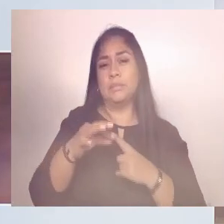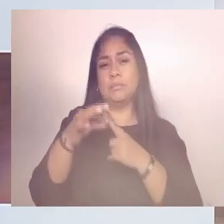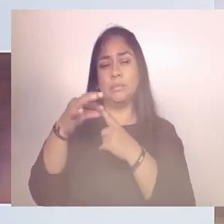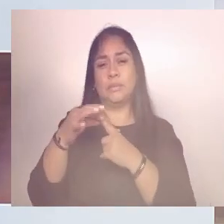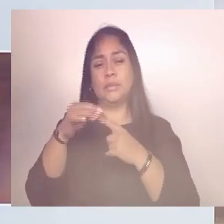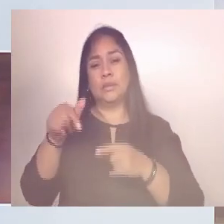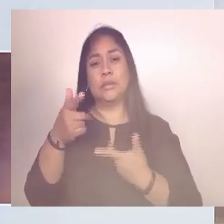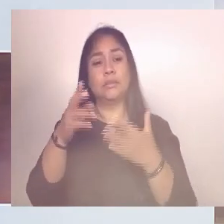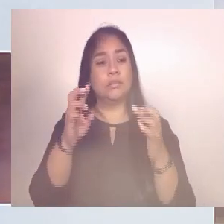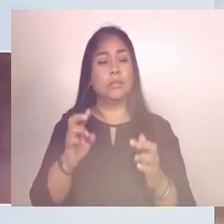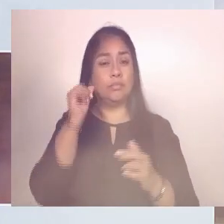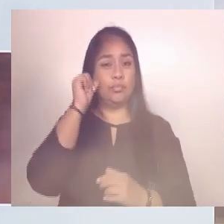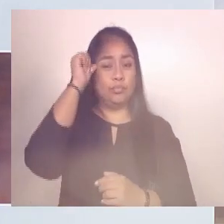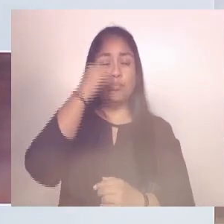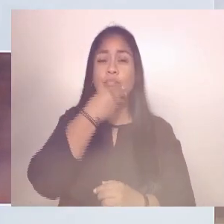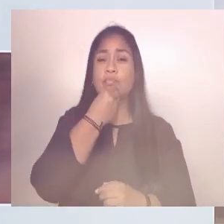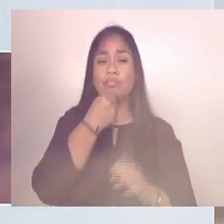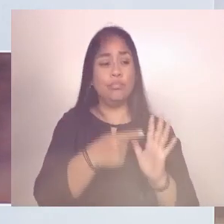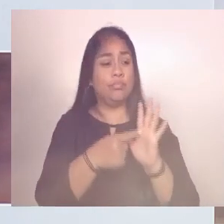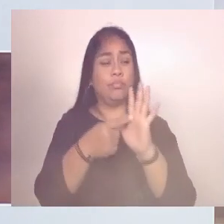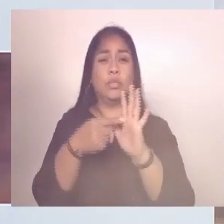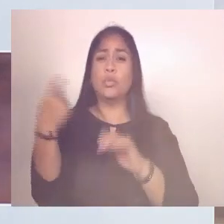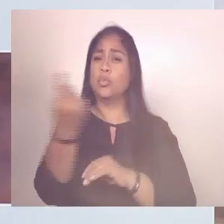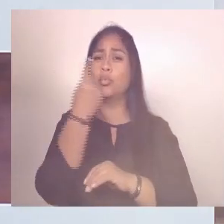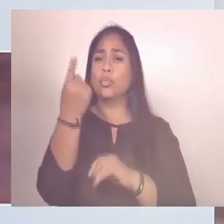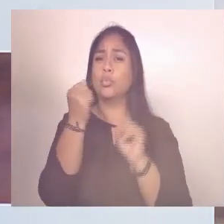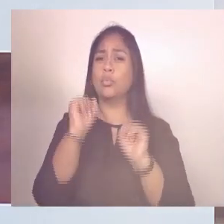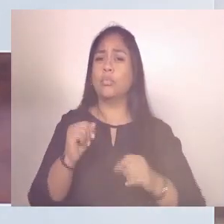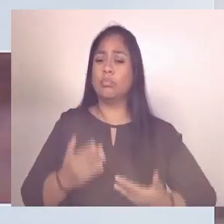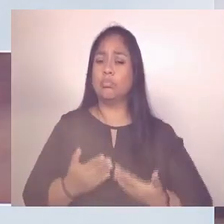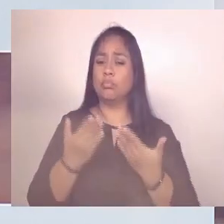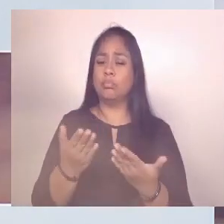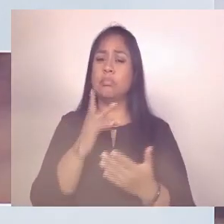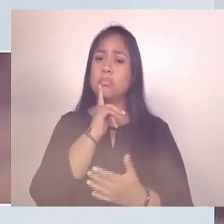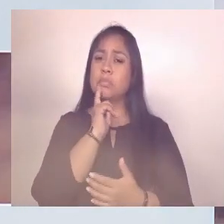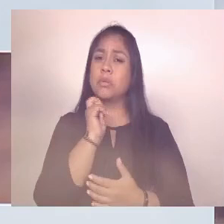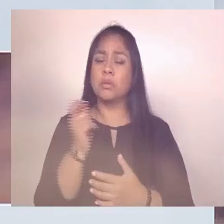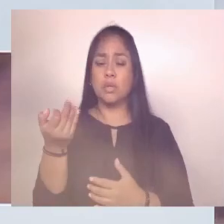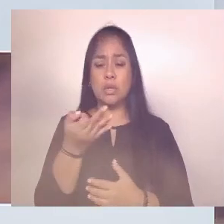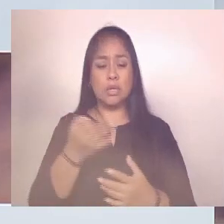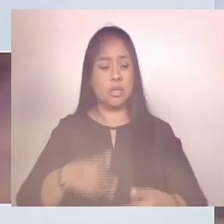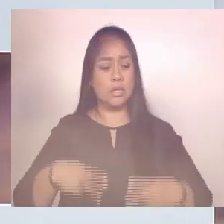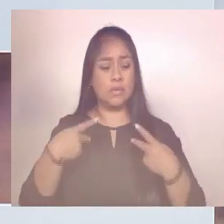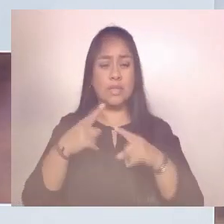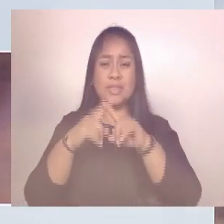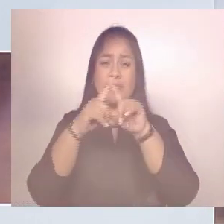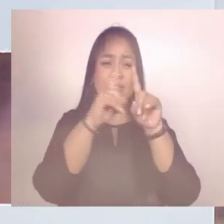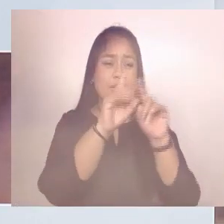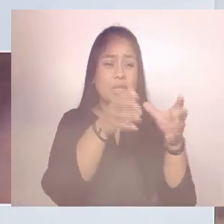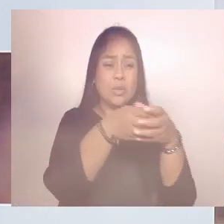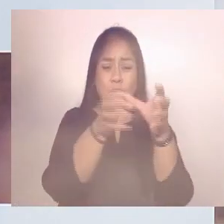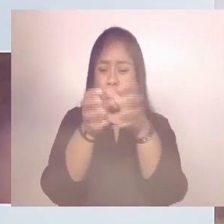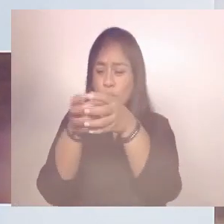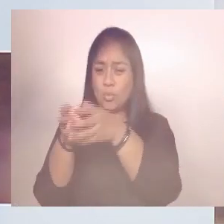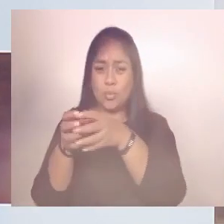personas mayores, demostrando que todos podemos aportar para mejorar la calidad de vida de los diferentes sectores de